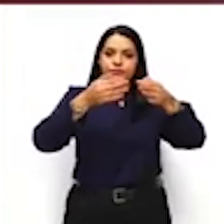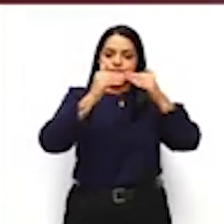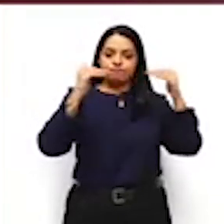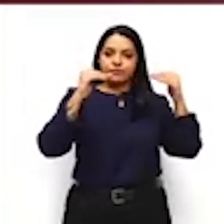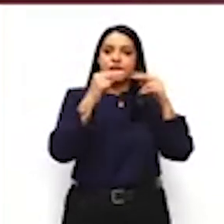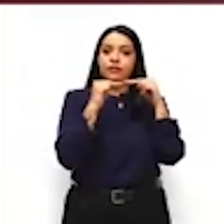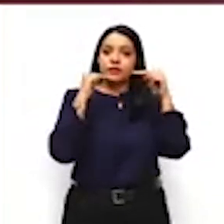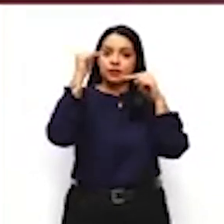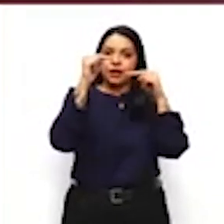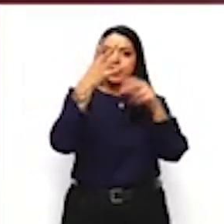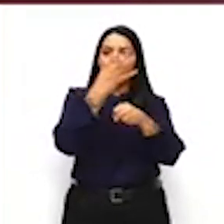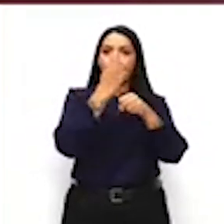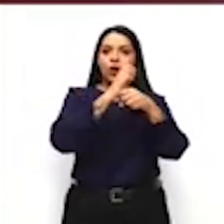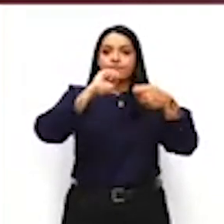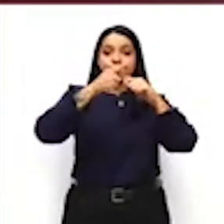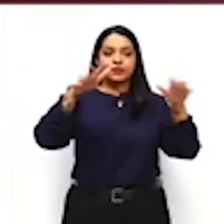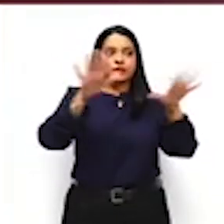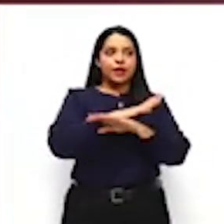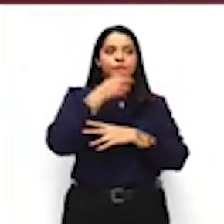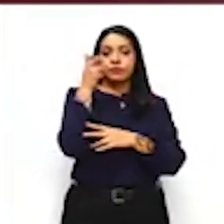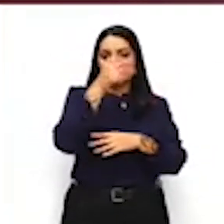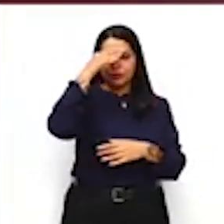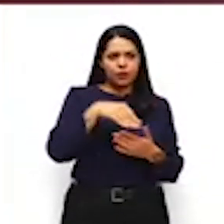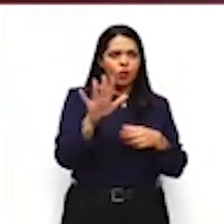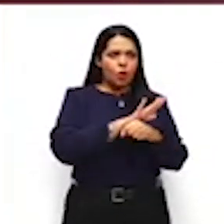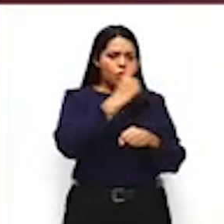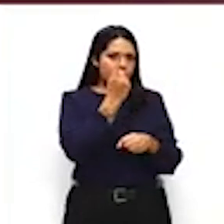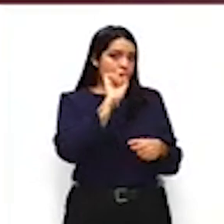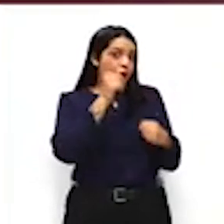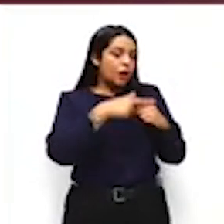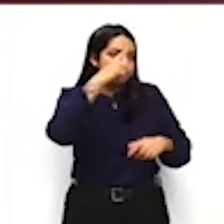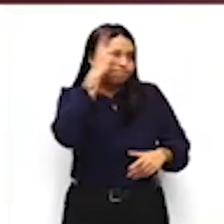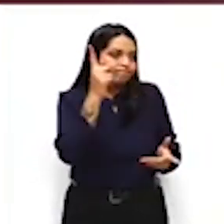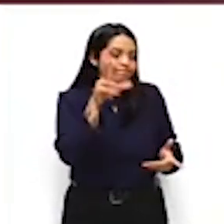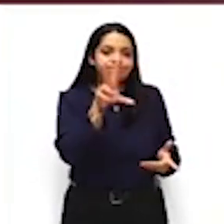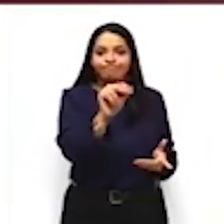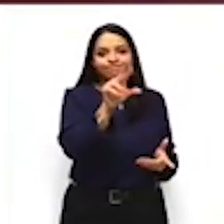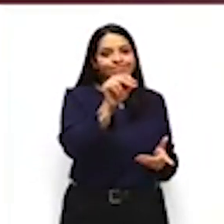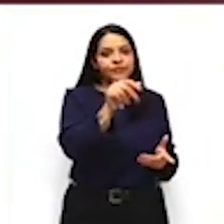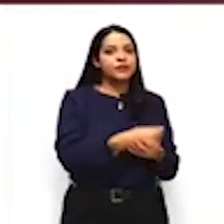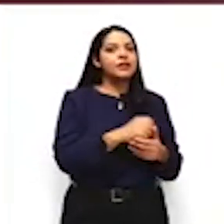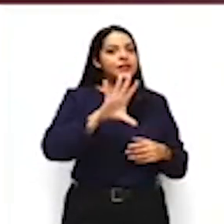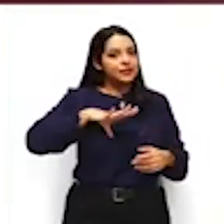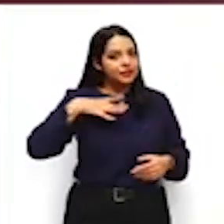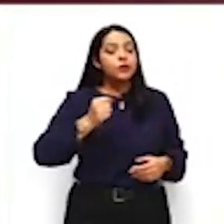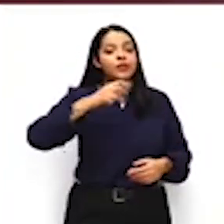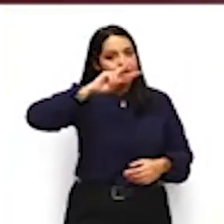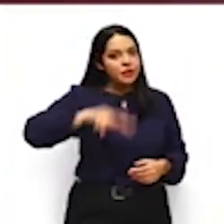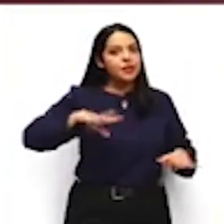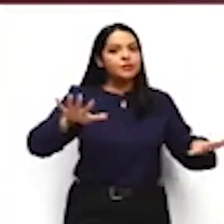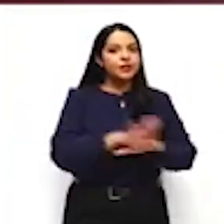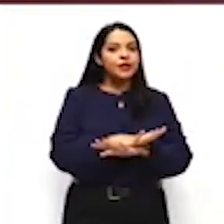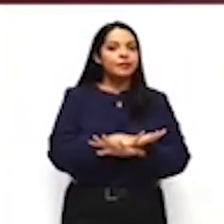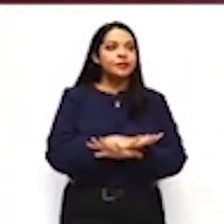Cuarta Transformación, porque no va a ser sencillo. Cuando hay verdaderas transformaciones,